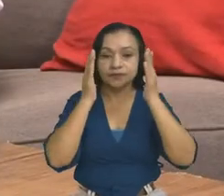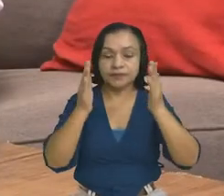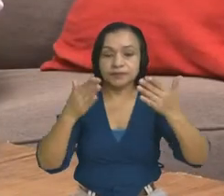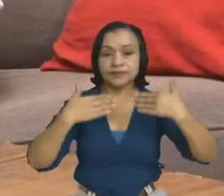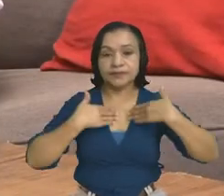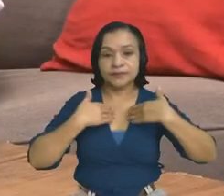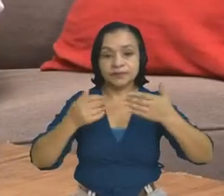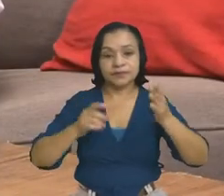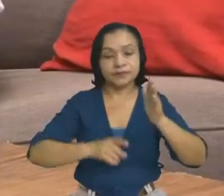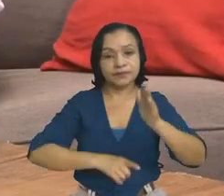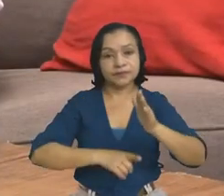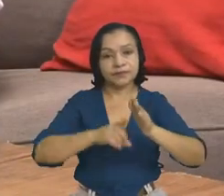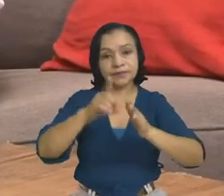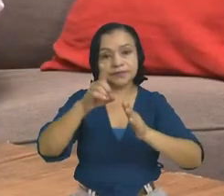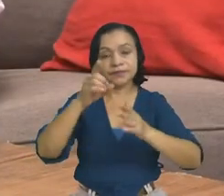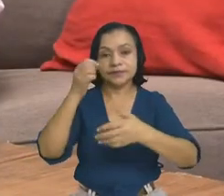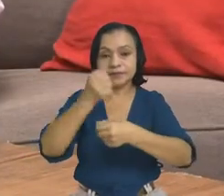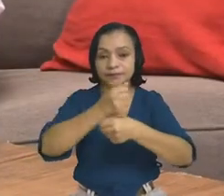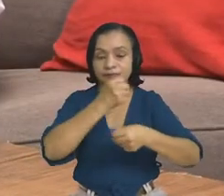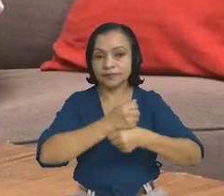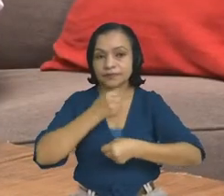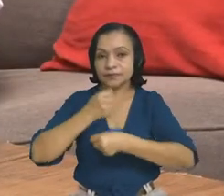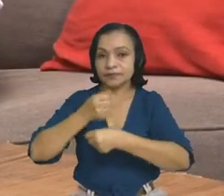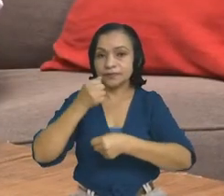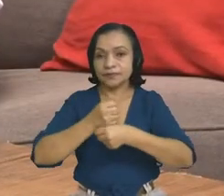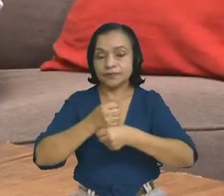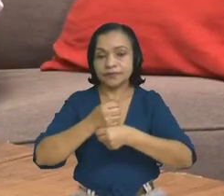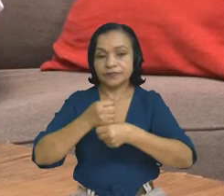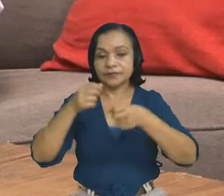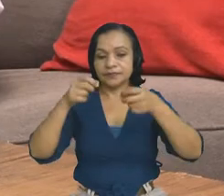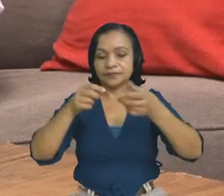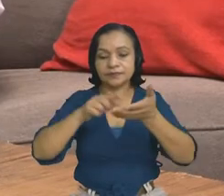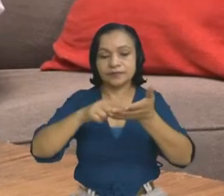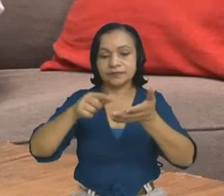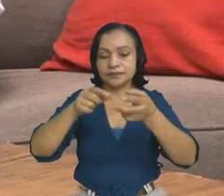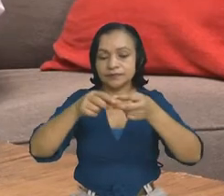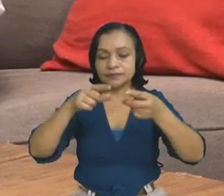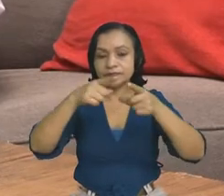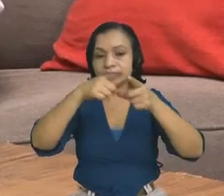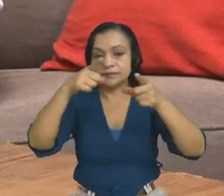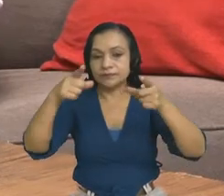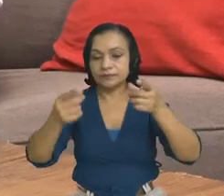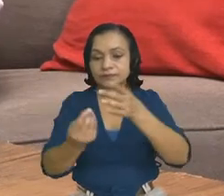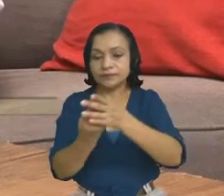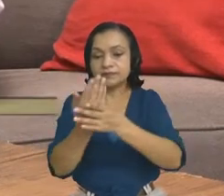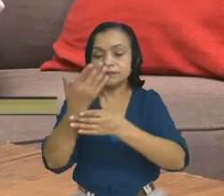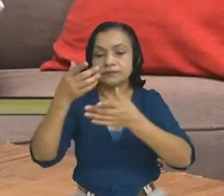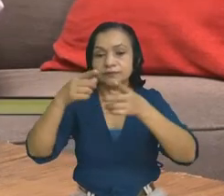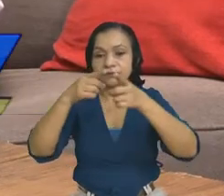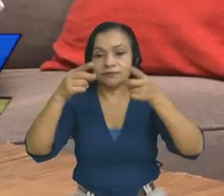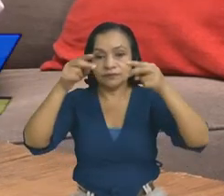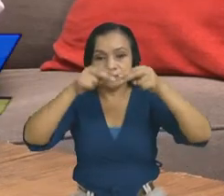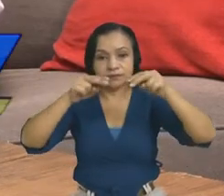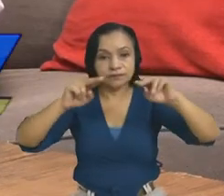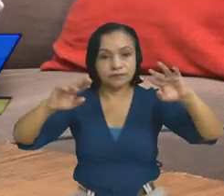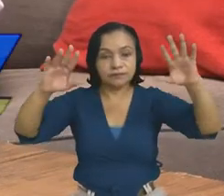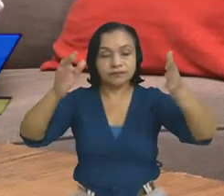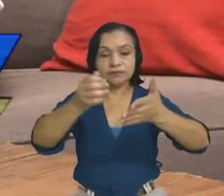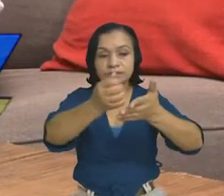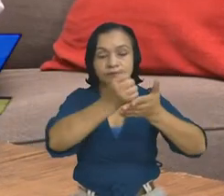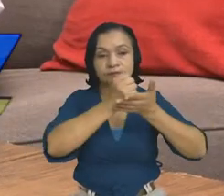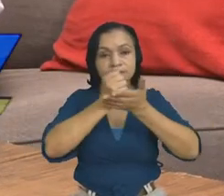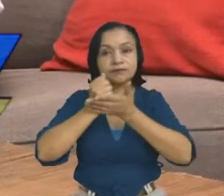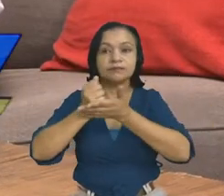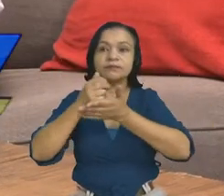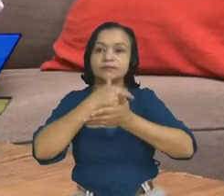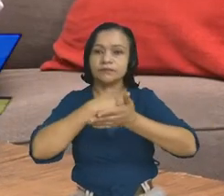en el desarrollar ese abordaje a través de la medicina natural, de las clínicas del dolor en diferentes departamentos del país, y esto va